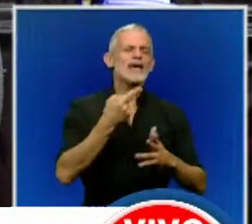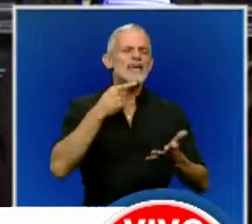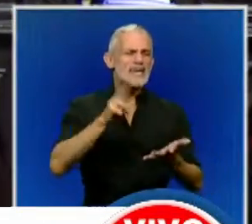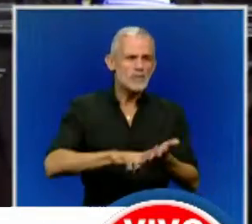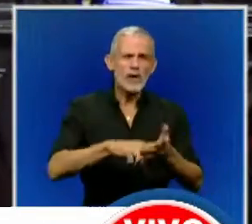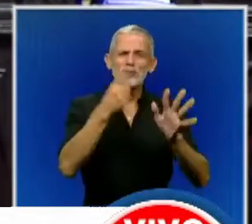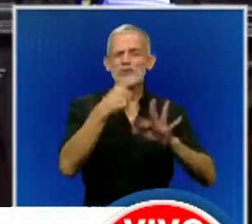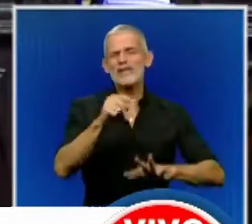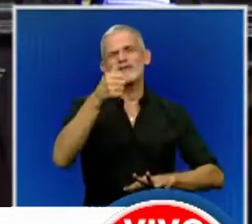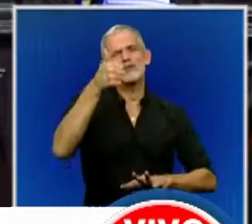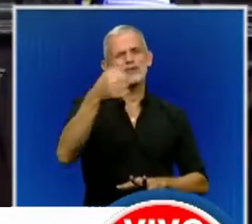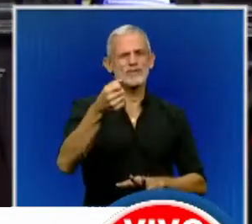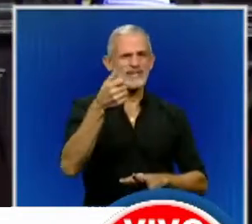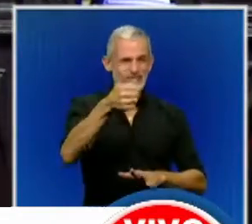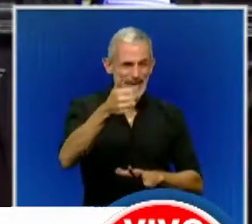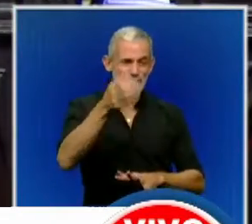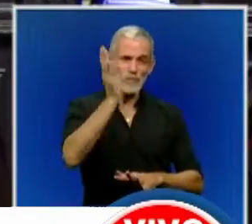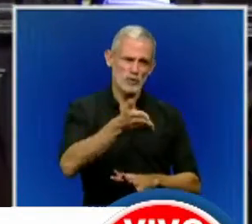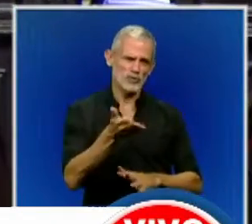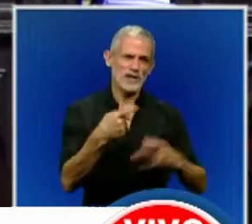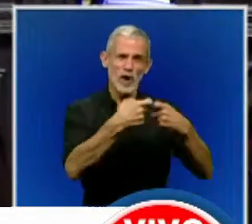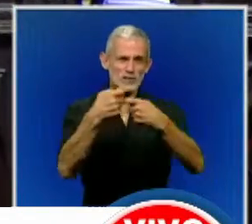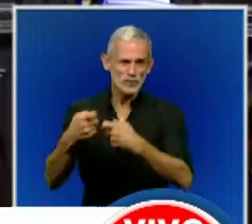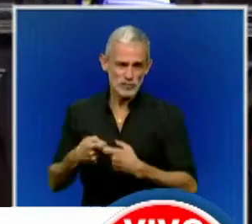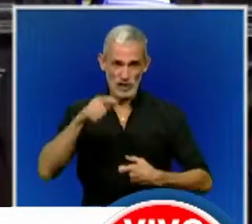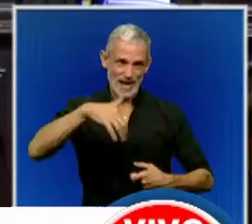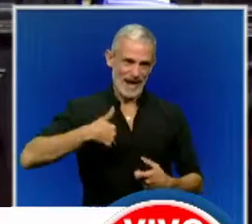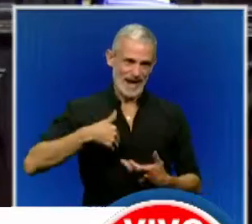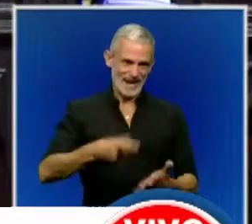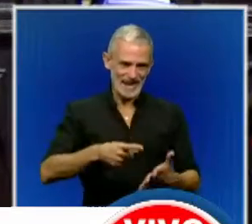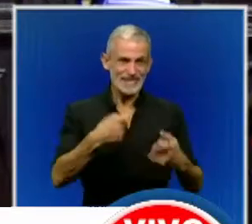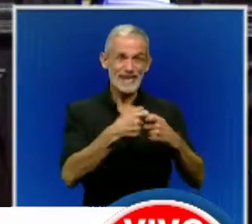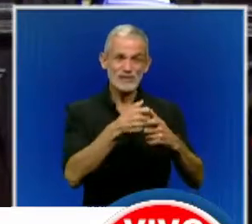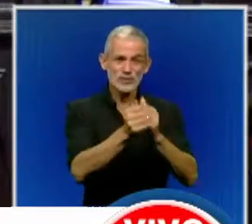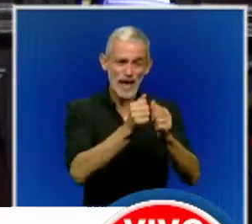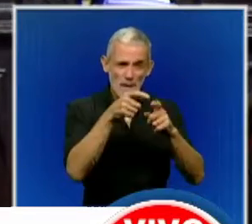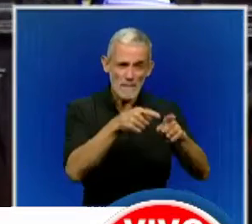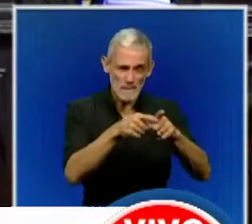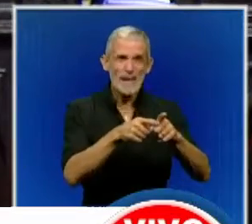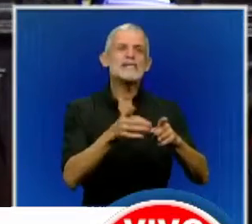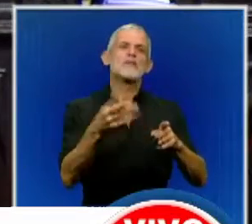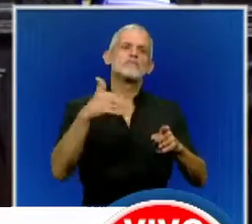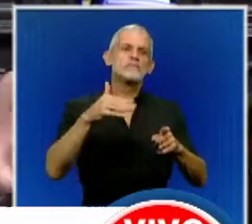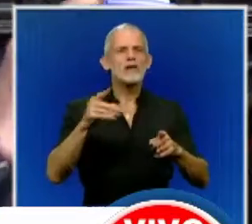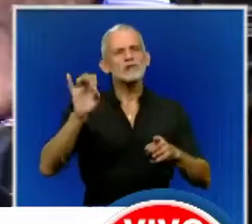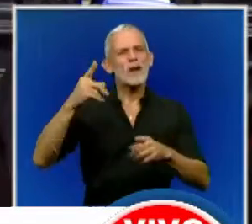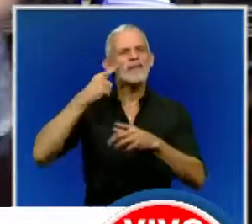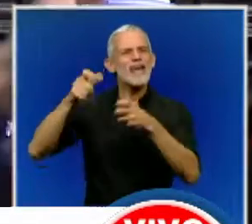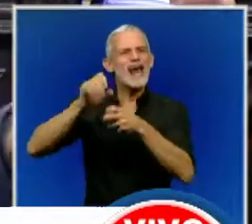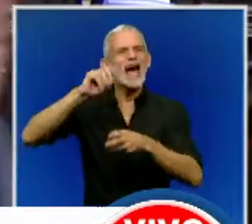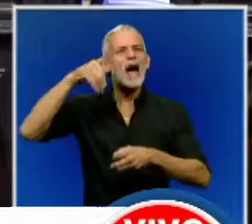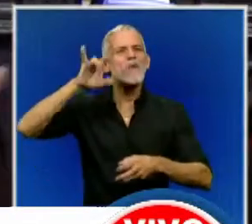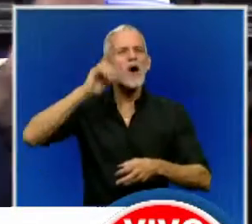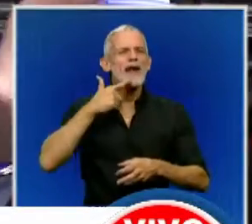impositiva sobre la ganancia bruta de las sociedades en la República Argentina, solamente superado por las Islas Camores, que son